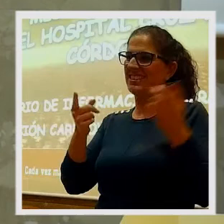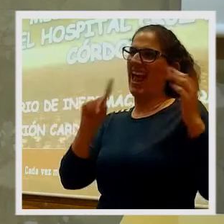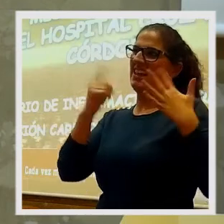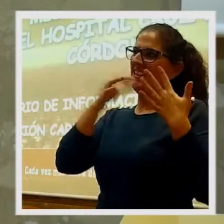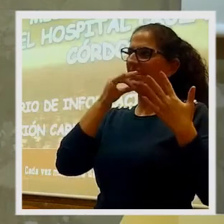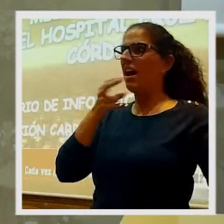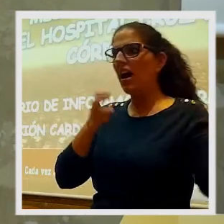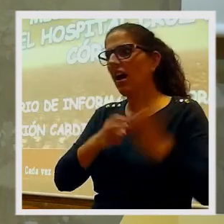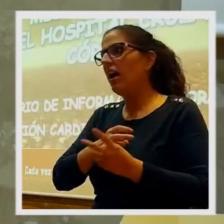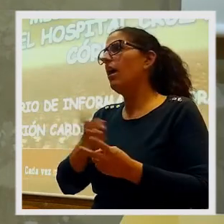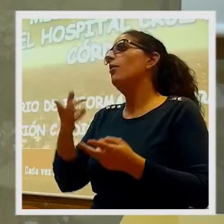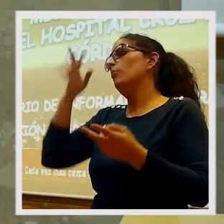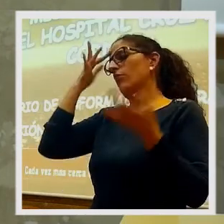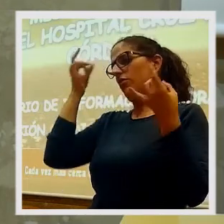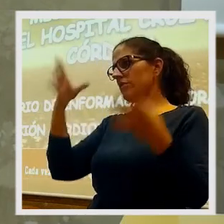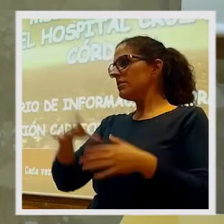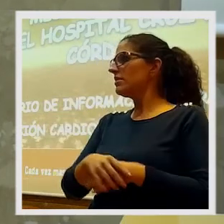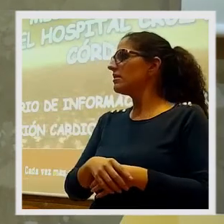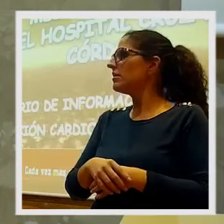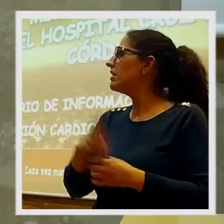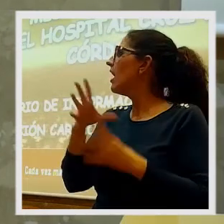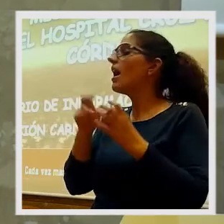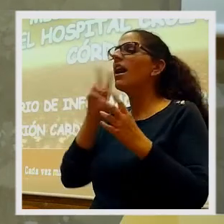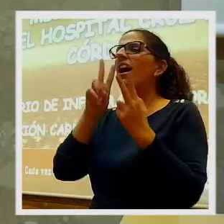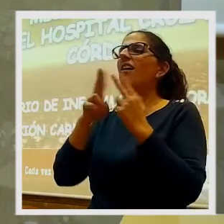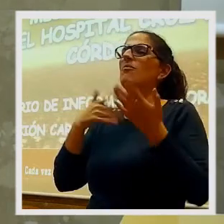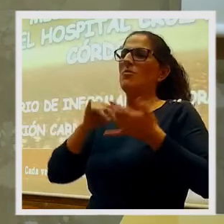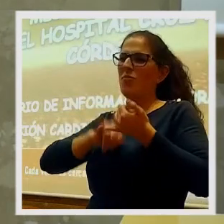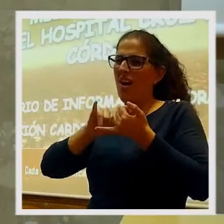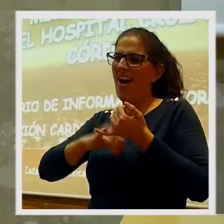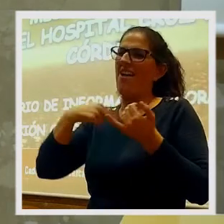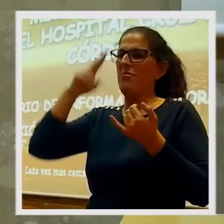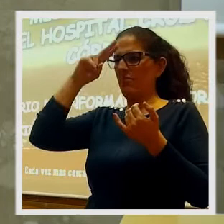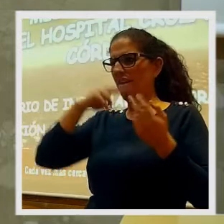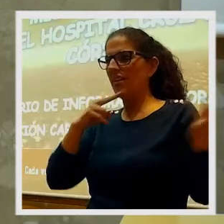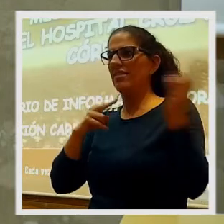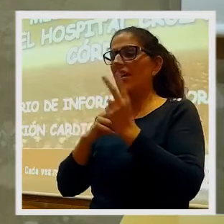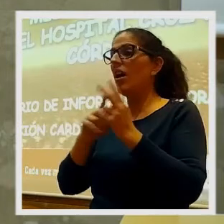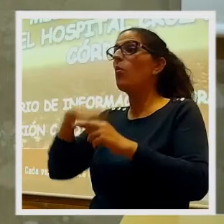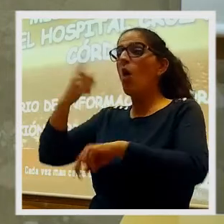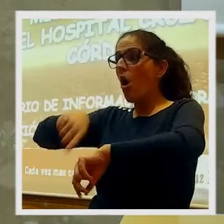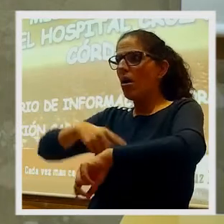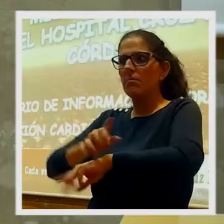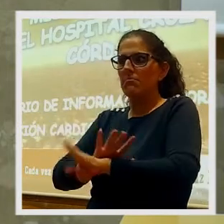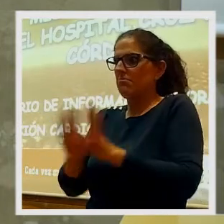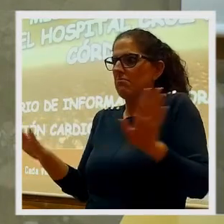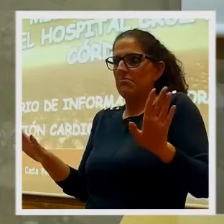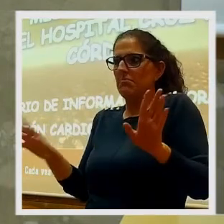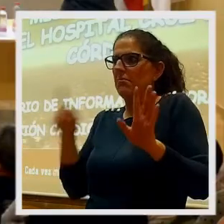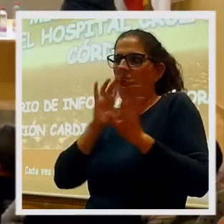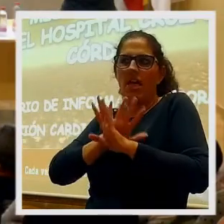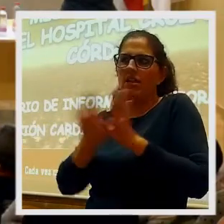realmente me motivaba. Poder ver a mi mujer y a mis padres. Las 23 horas restantes son muy, muy